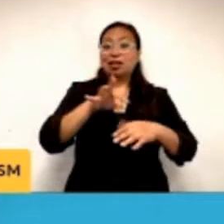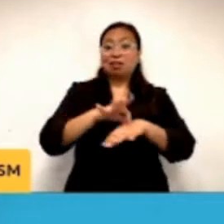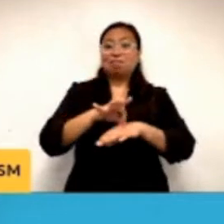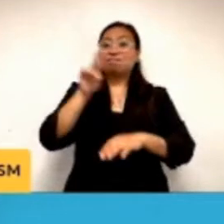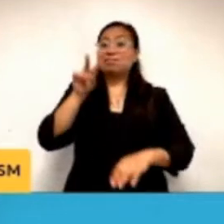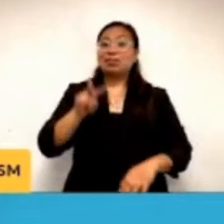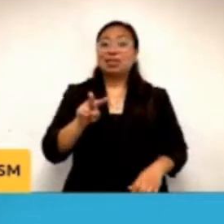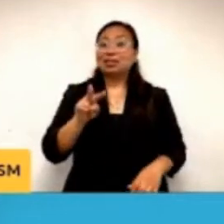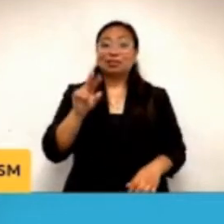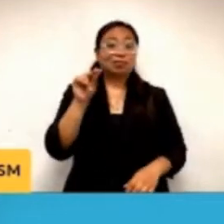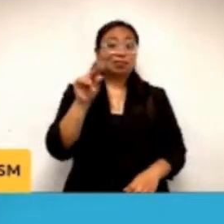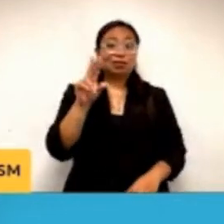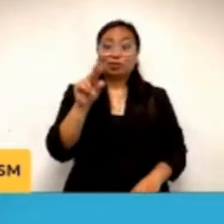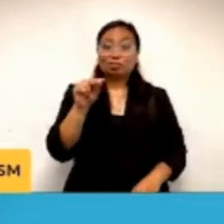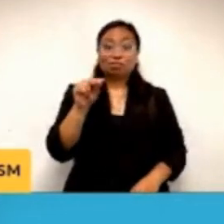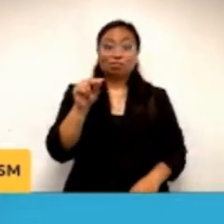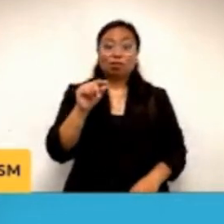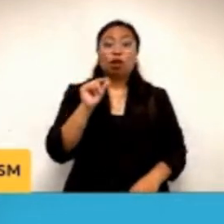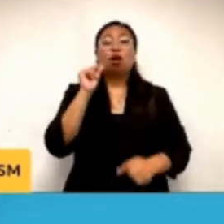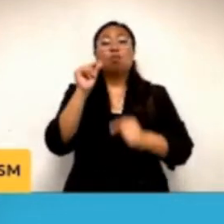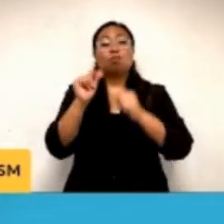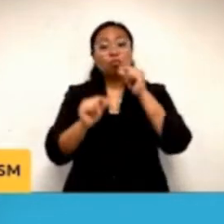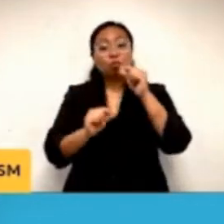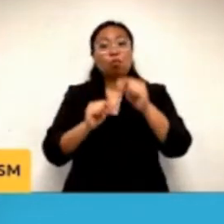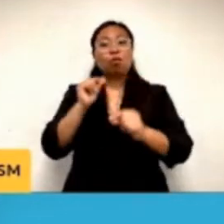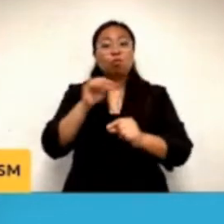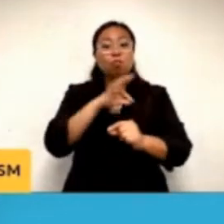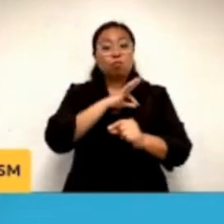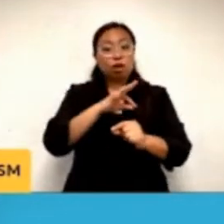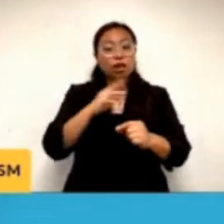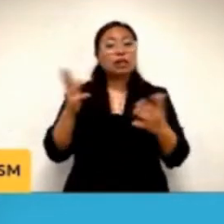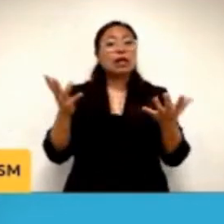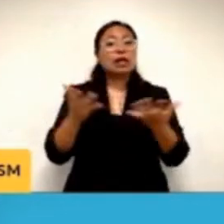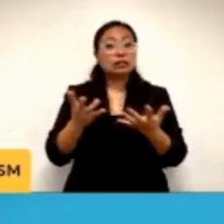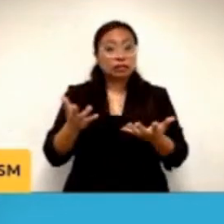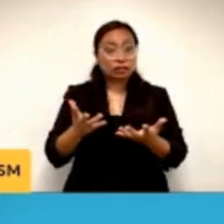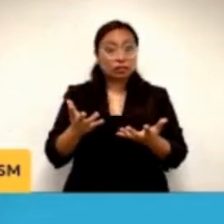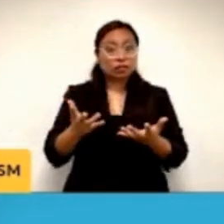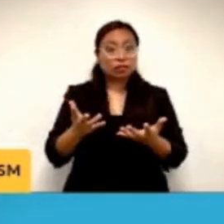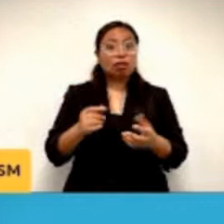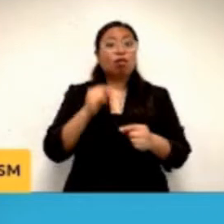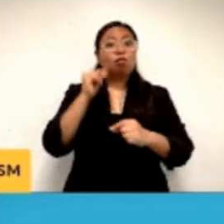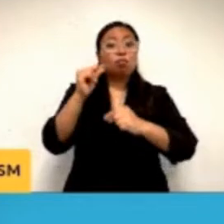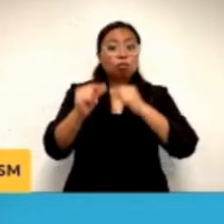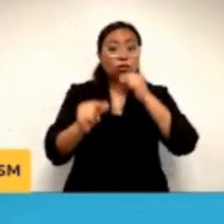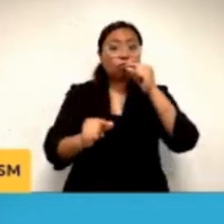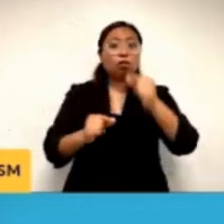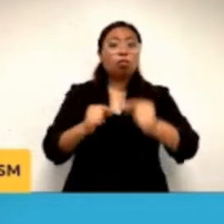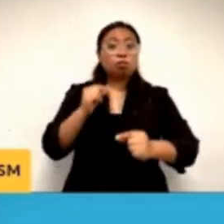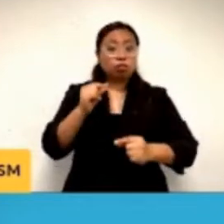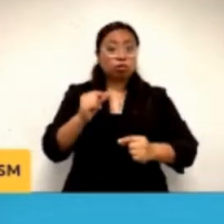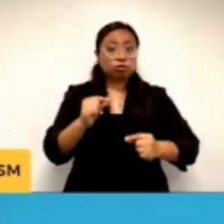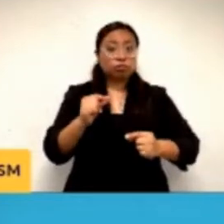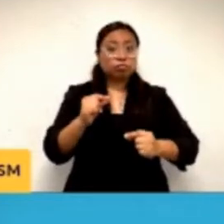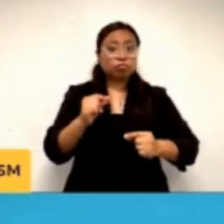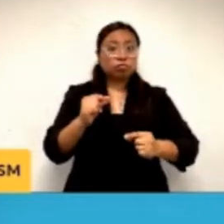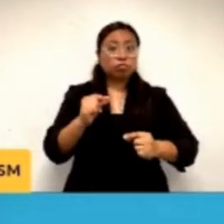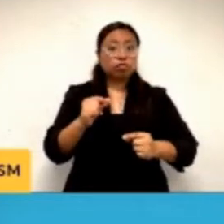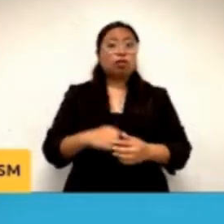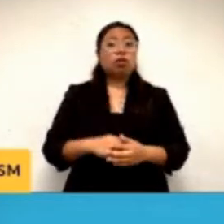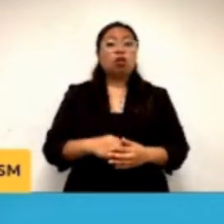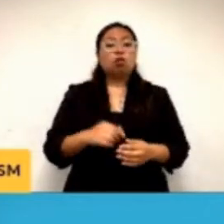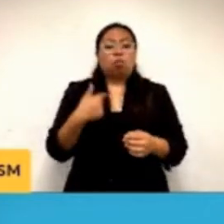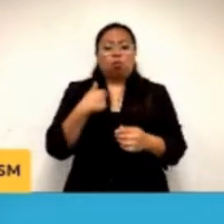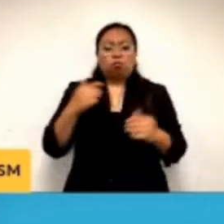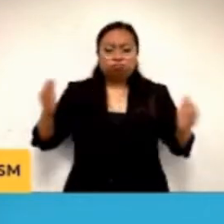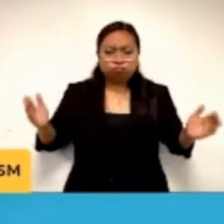podemos construir esas palancas. Cuando hablo de palancas me refiero a ese, de alguna manera, a ese impulso que